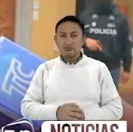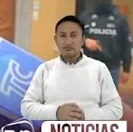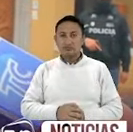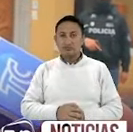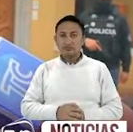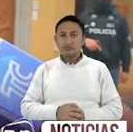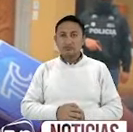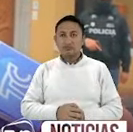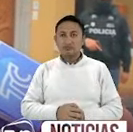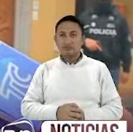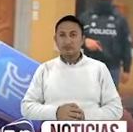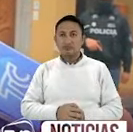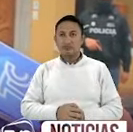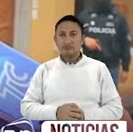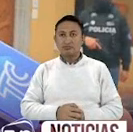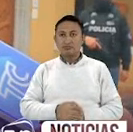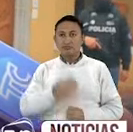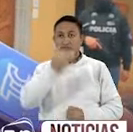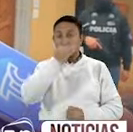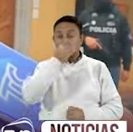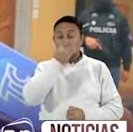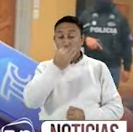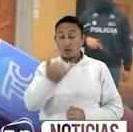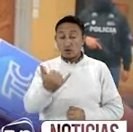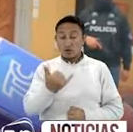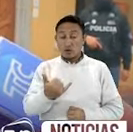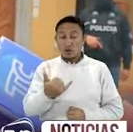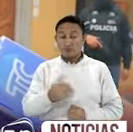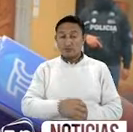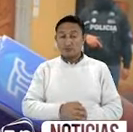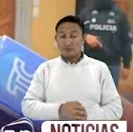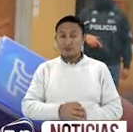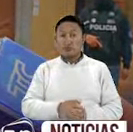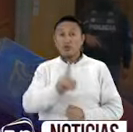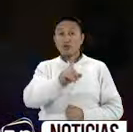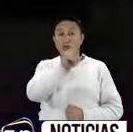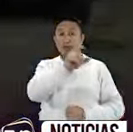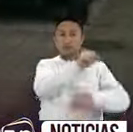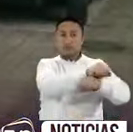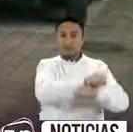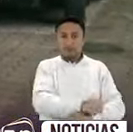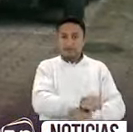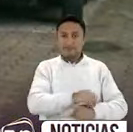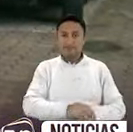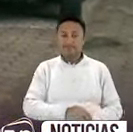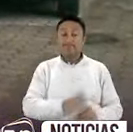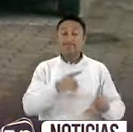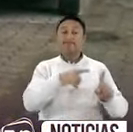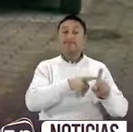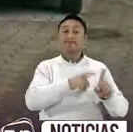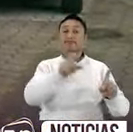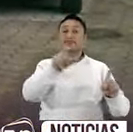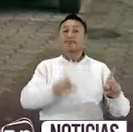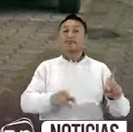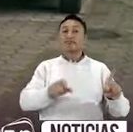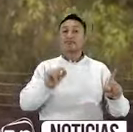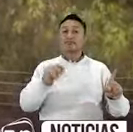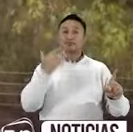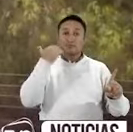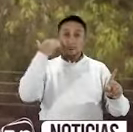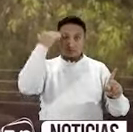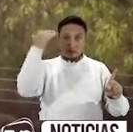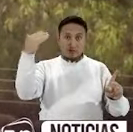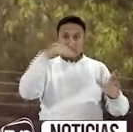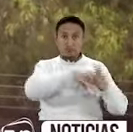la participación de los presuntos responsables, que por el momento ha sido aprehendido un ciudadano. El detenido es una persona de la tercera edad que